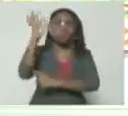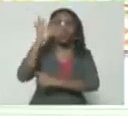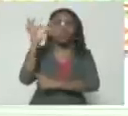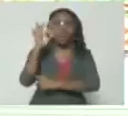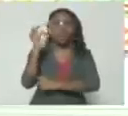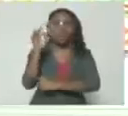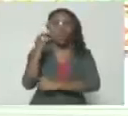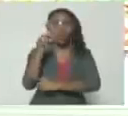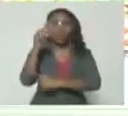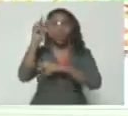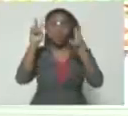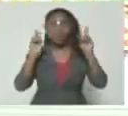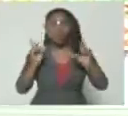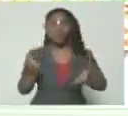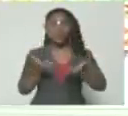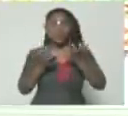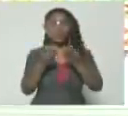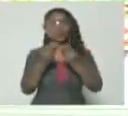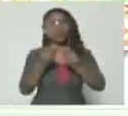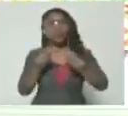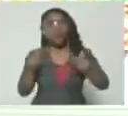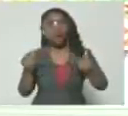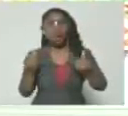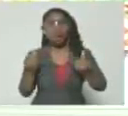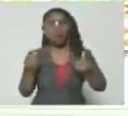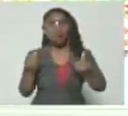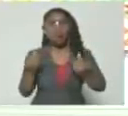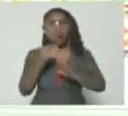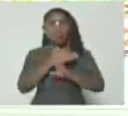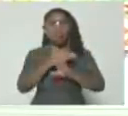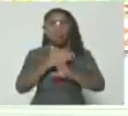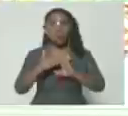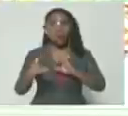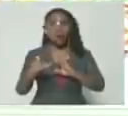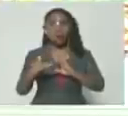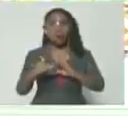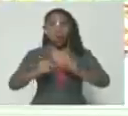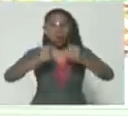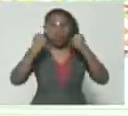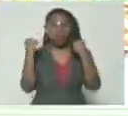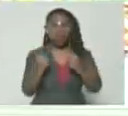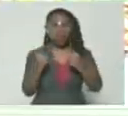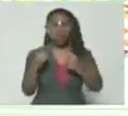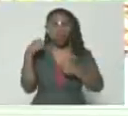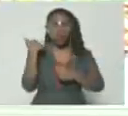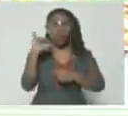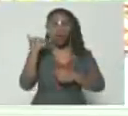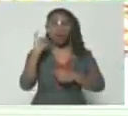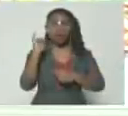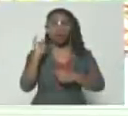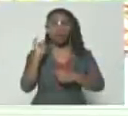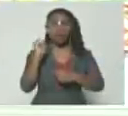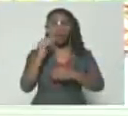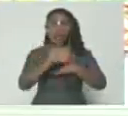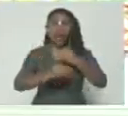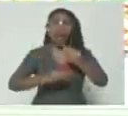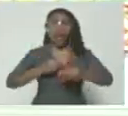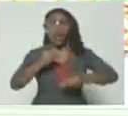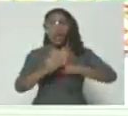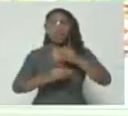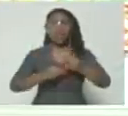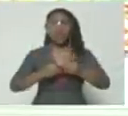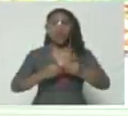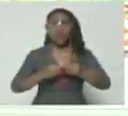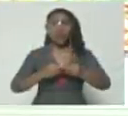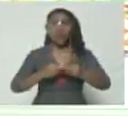gourmet, suave, medio e intenso. Aquí está, hecho Made